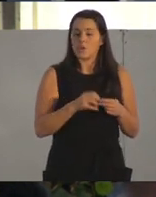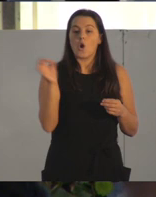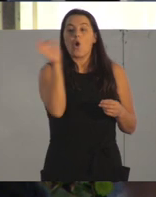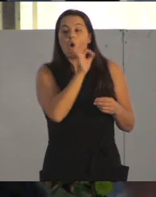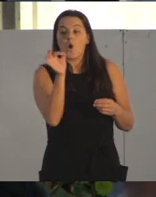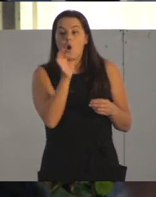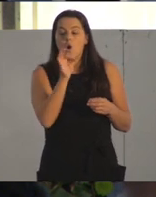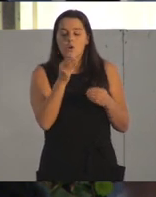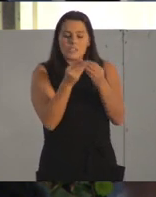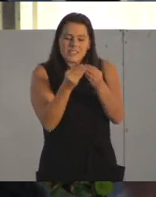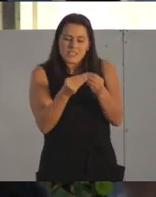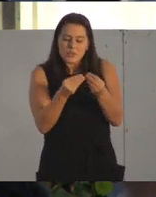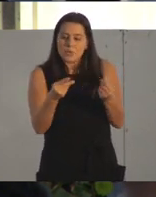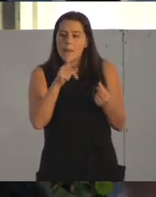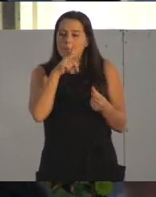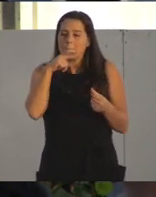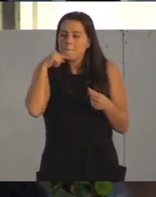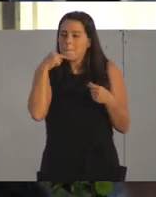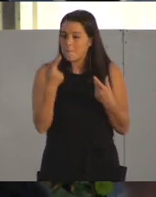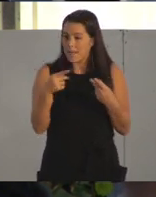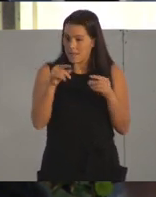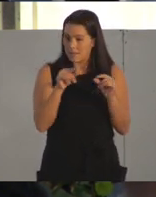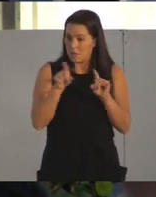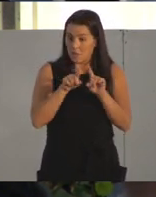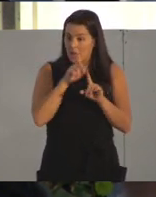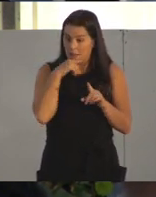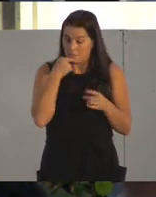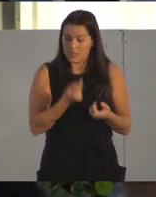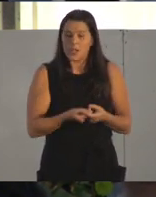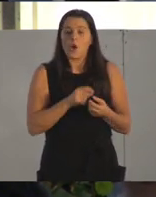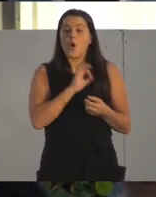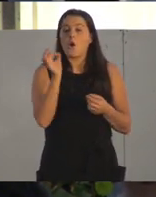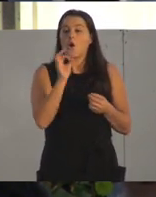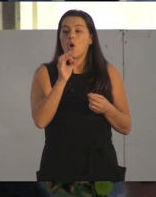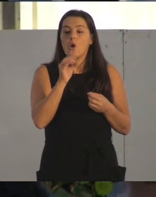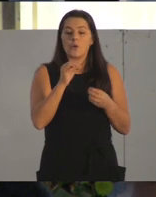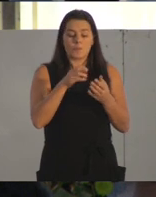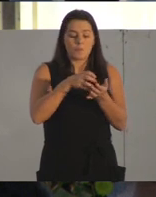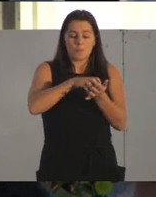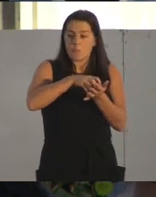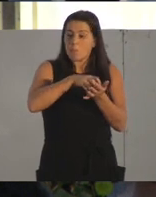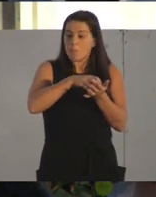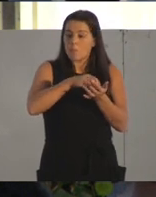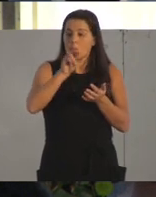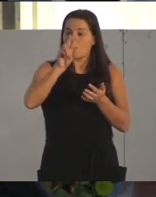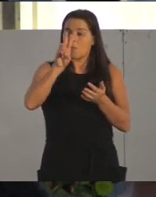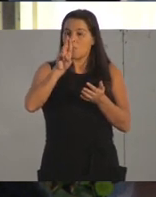textura miel muy equivalente a la miel real, o una textura pudding, que podría ser un yogur griego o un flan de